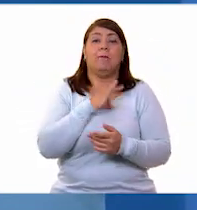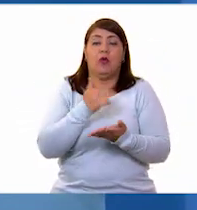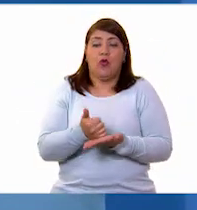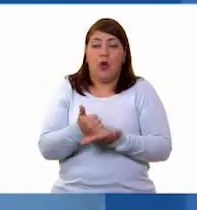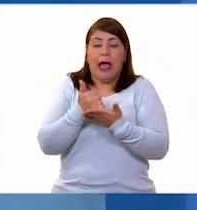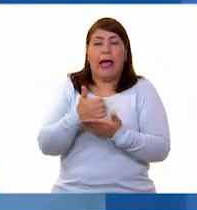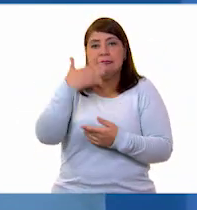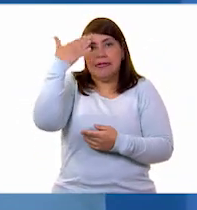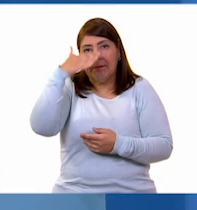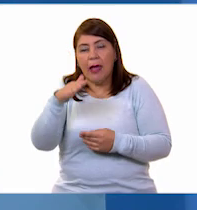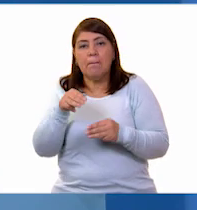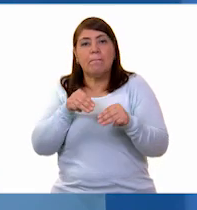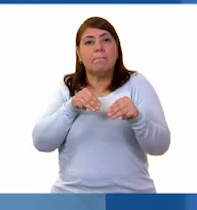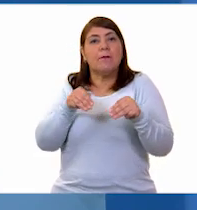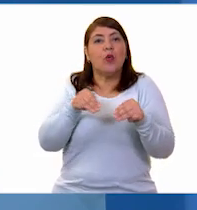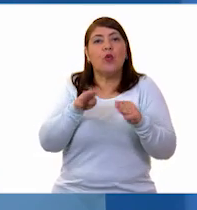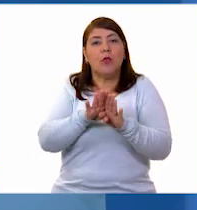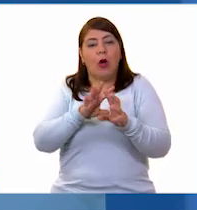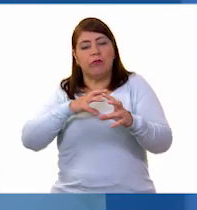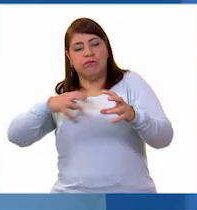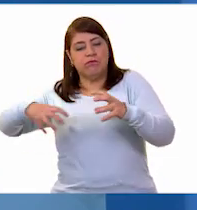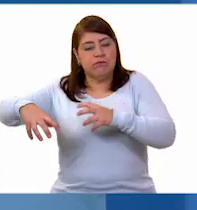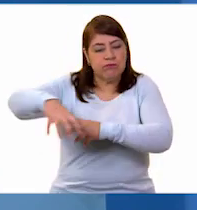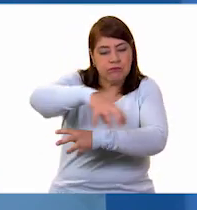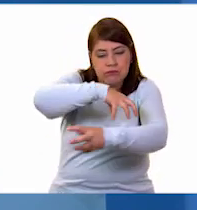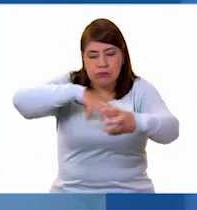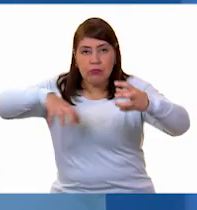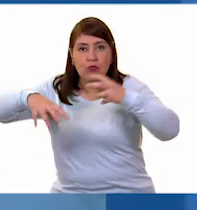Tierra, de la luna y de los cuerpos celestes